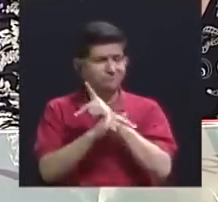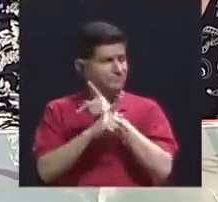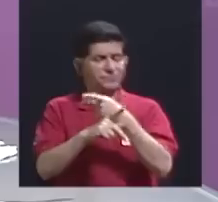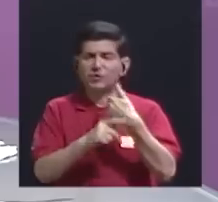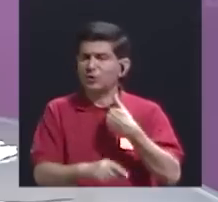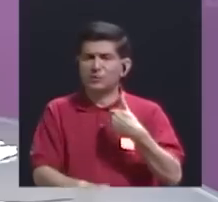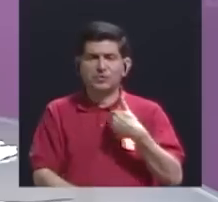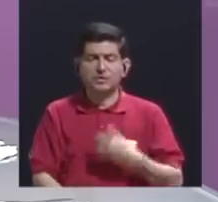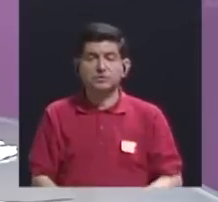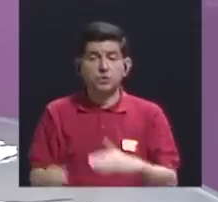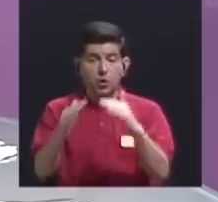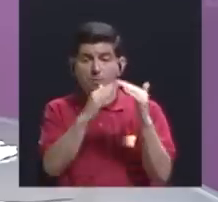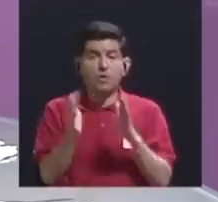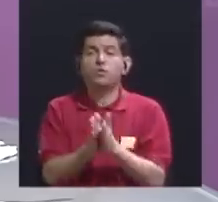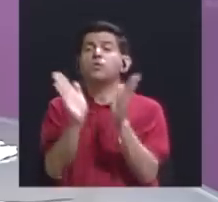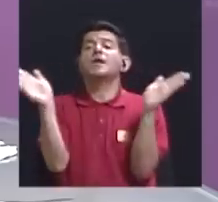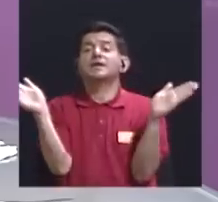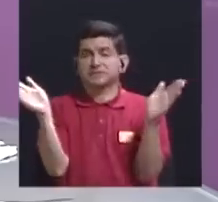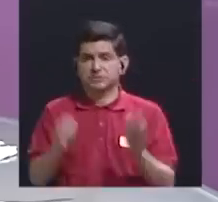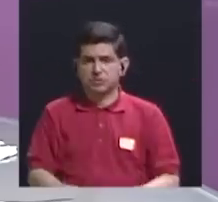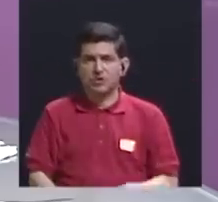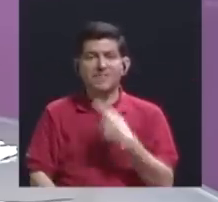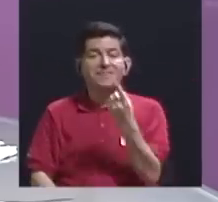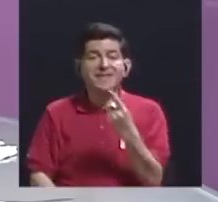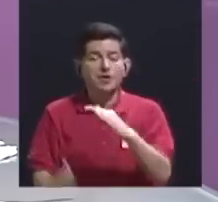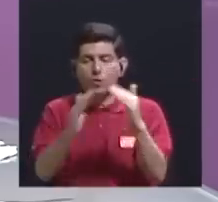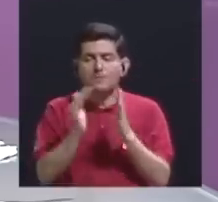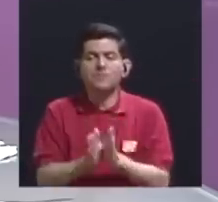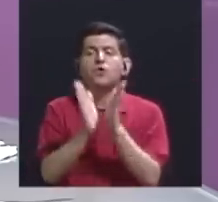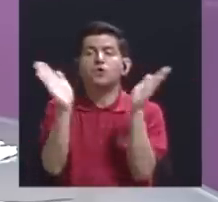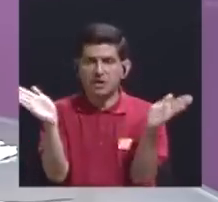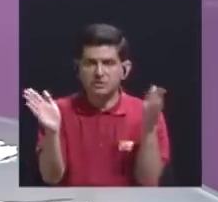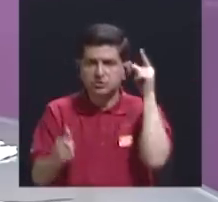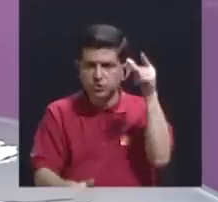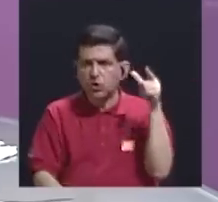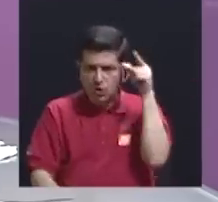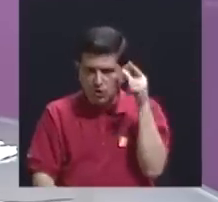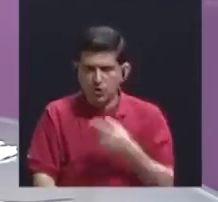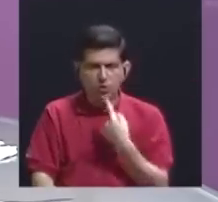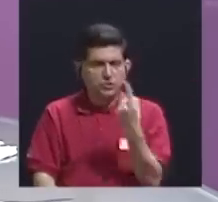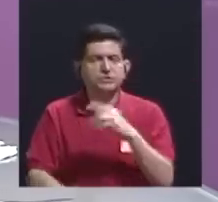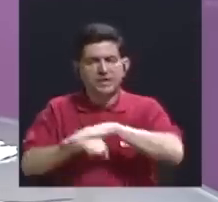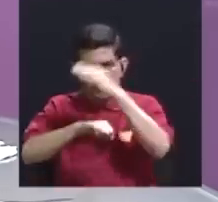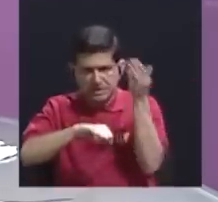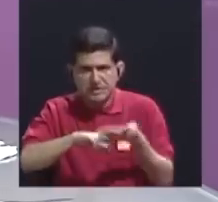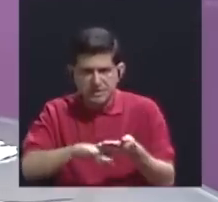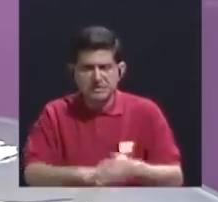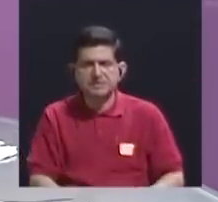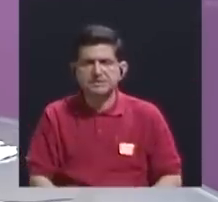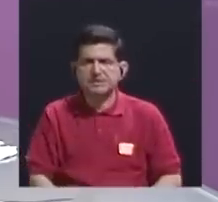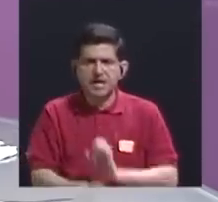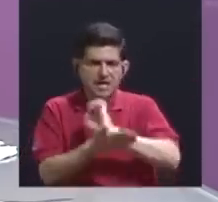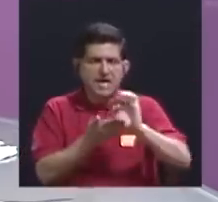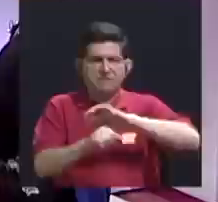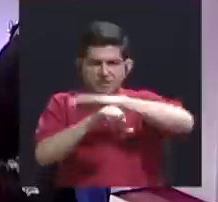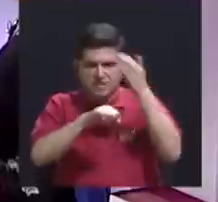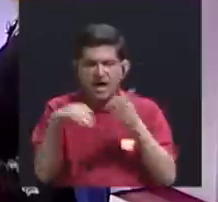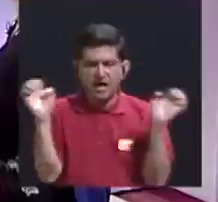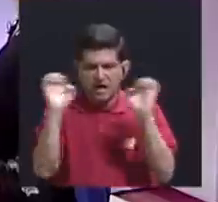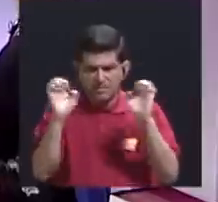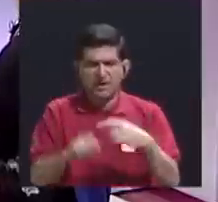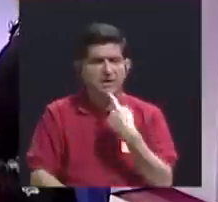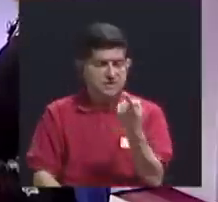de la población en general hablo de la población en general obviamente los cuando se habla de embarazos y de anticoncepción de emergencia se habla fundamentalmente